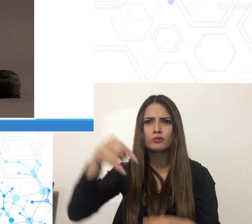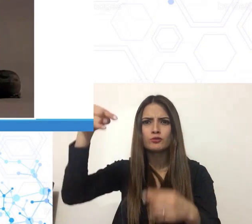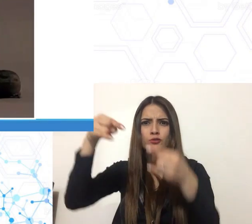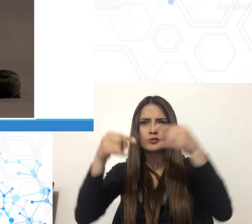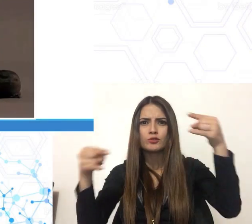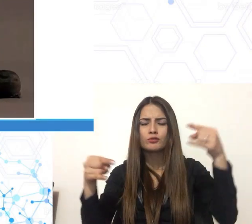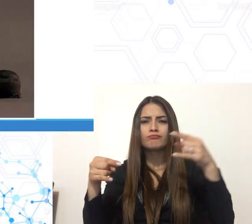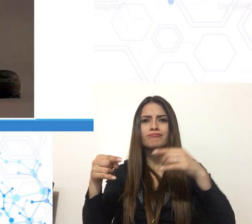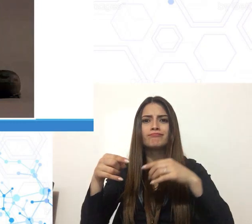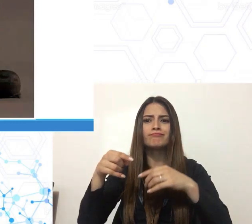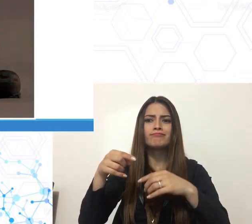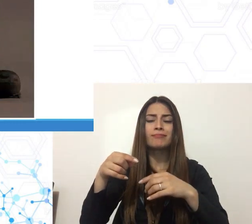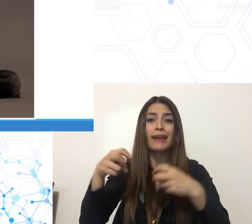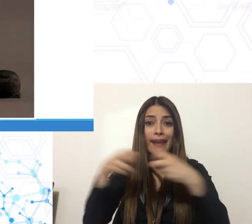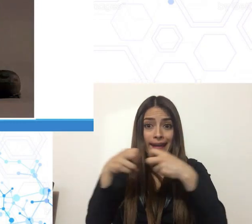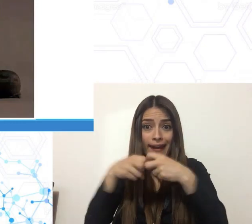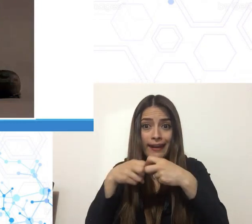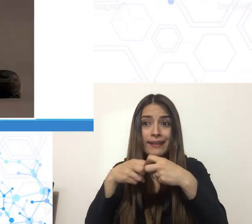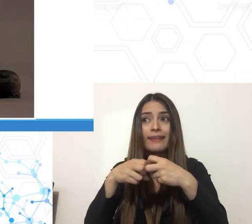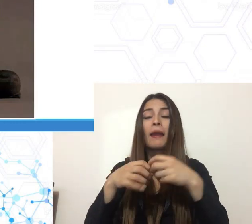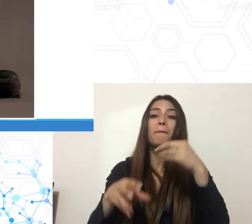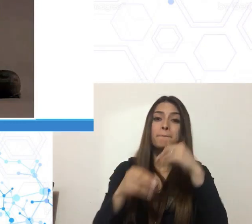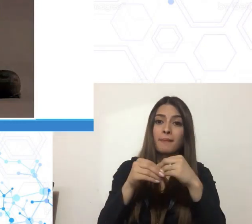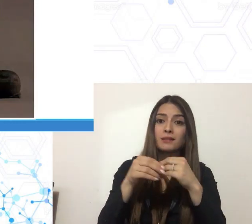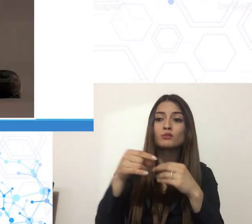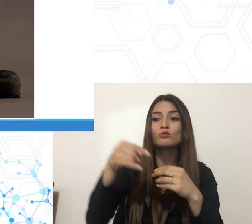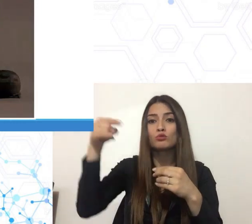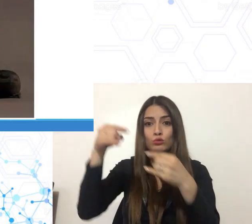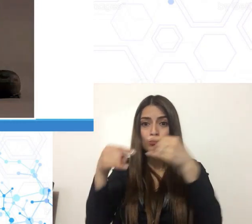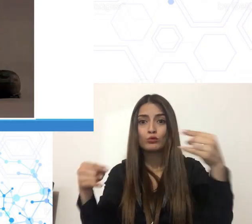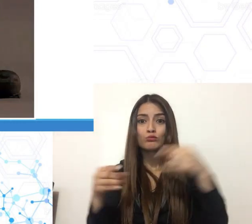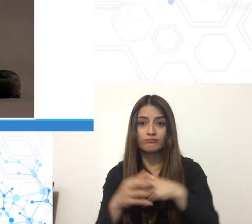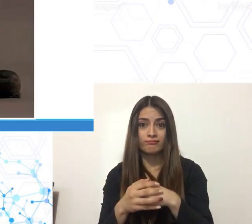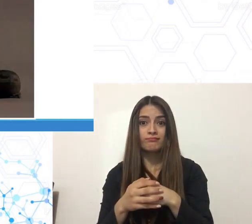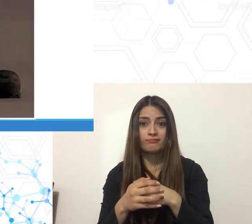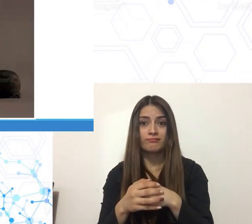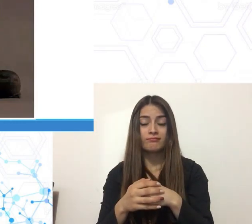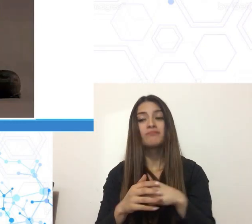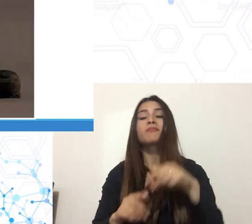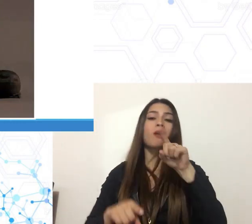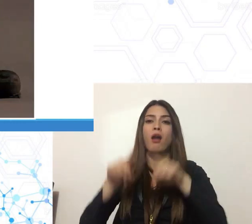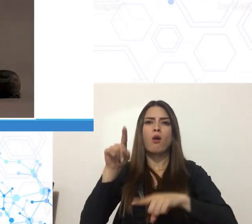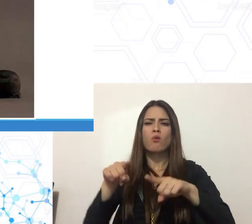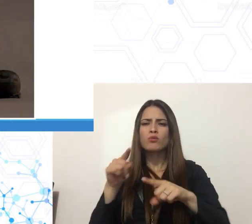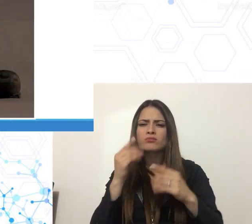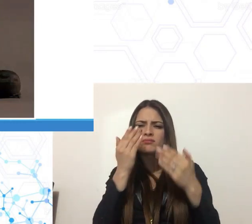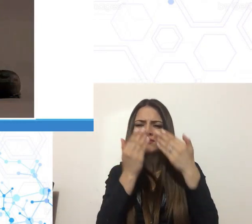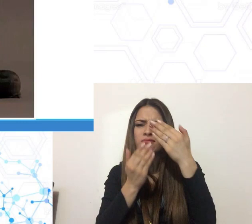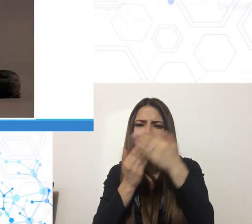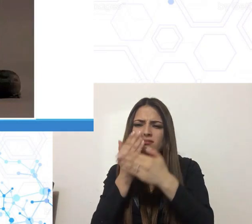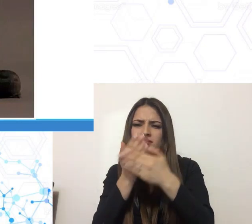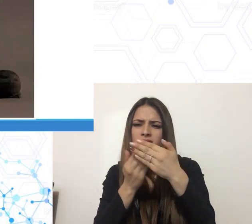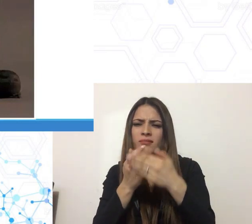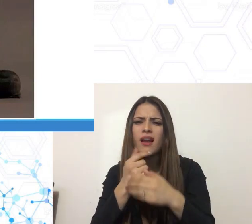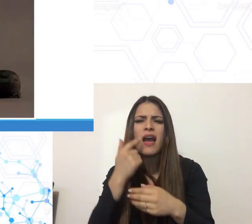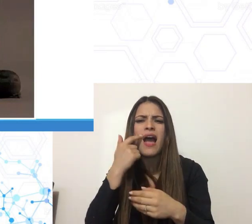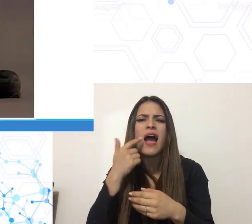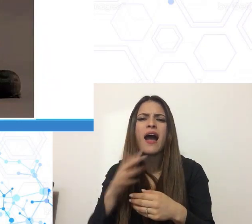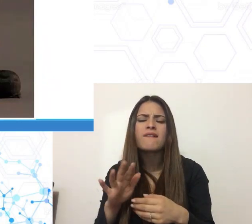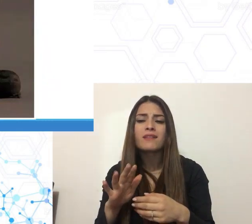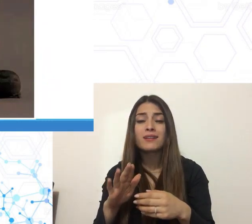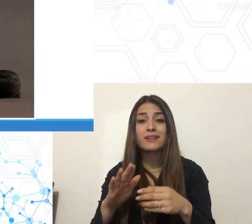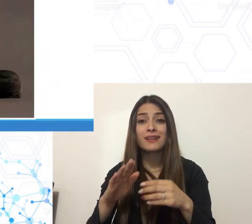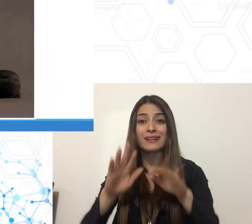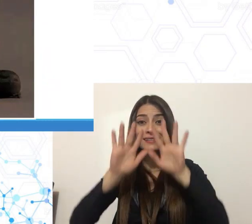emitir radiaciones electromagnéticas. Miremos acá, radiaciones electromagnéticas. Eso se puede observar por medio de